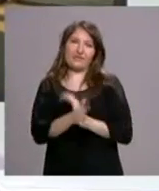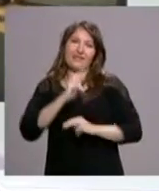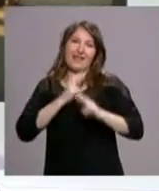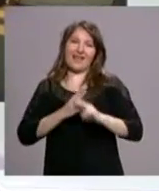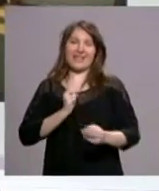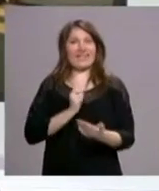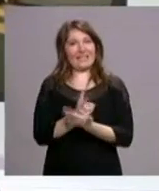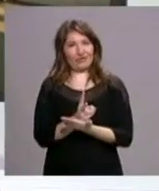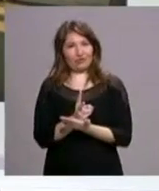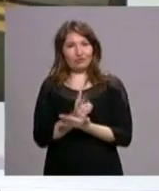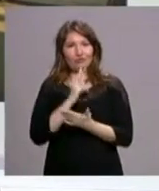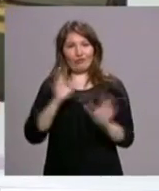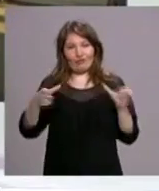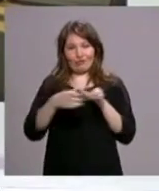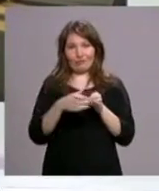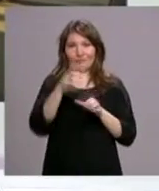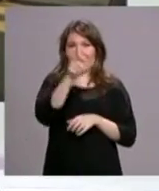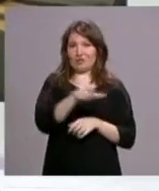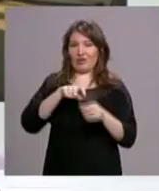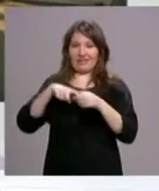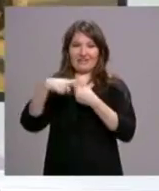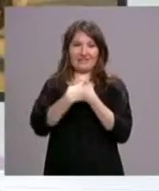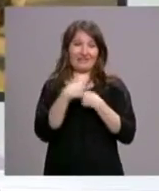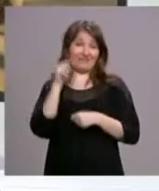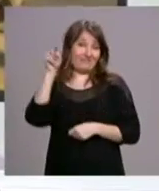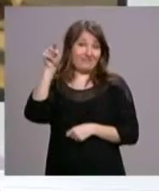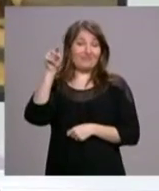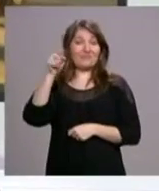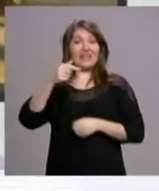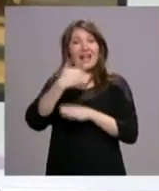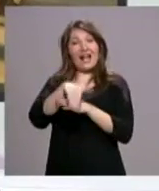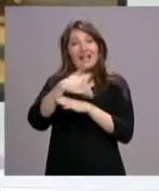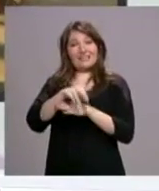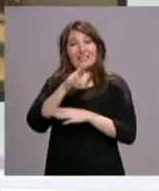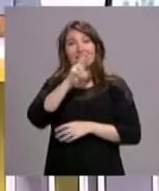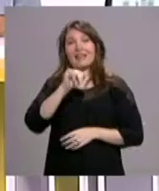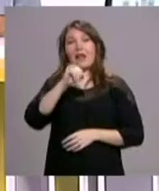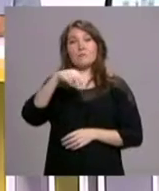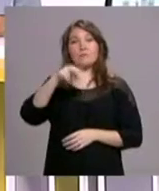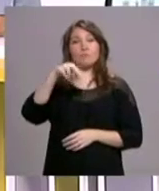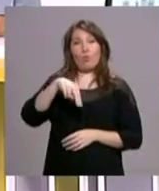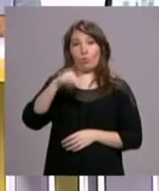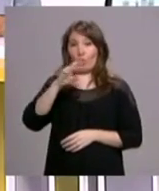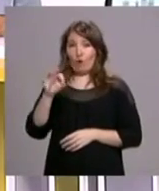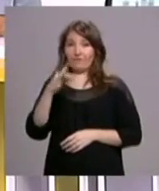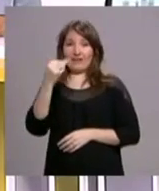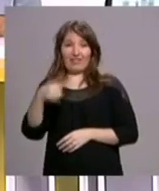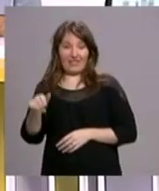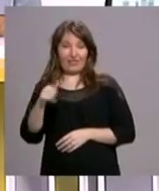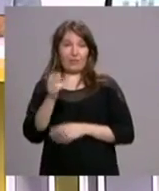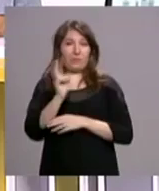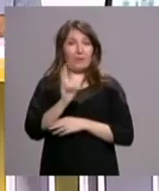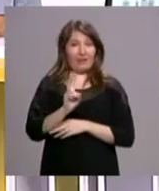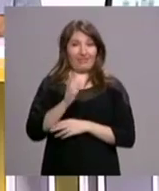las personas más directamente allí en la sede de Raimundo Fernández Villaverde y con otras personas que trabajan en estos